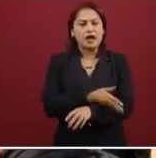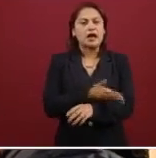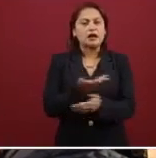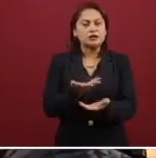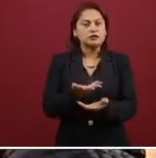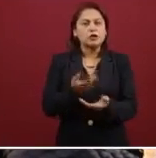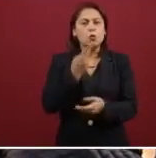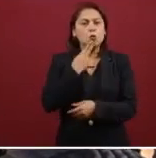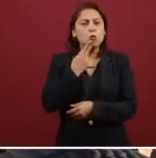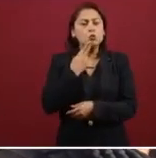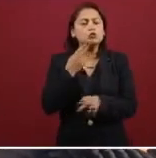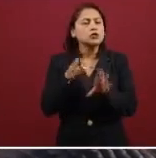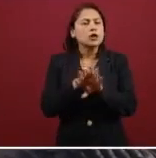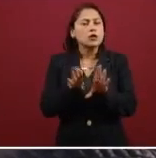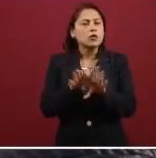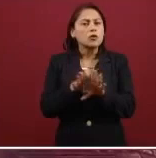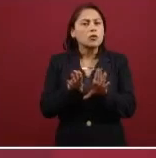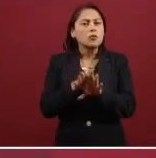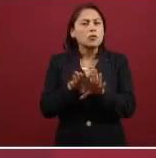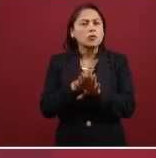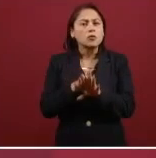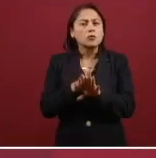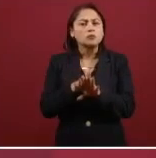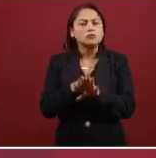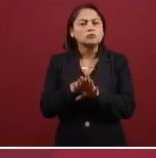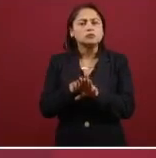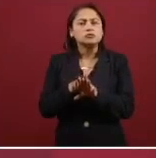para rescatar a los